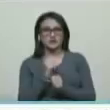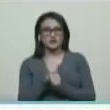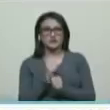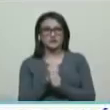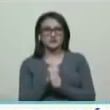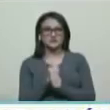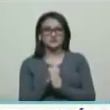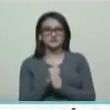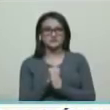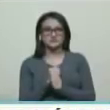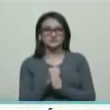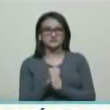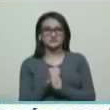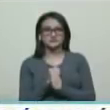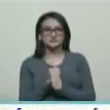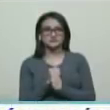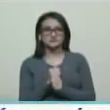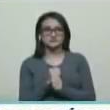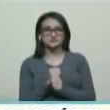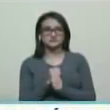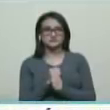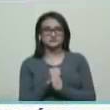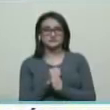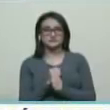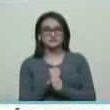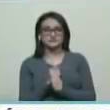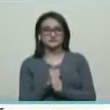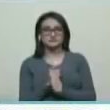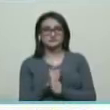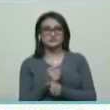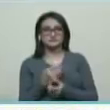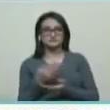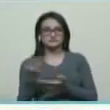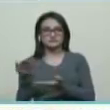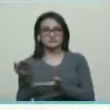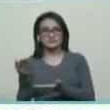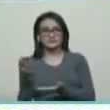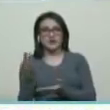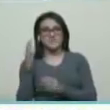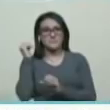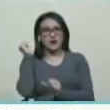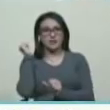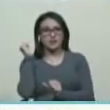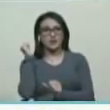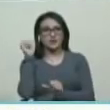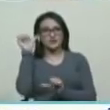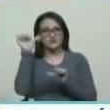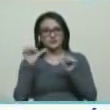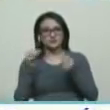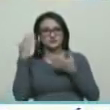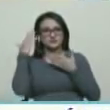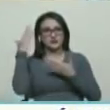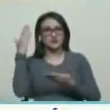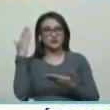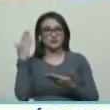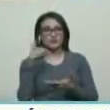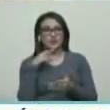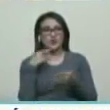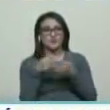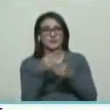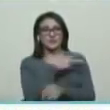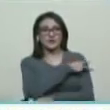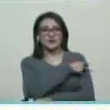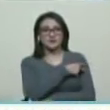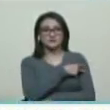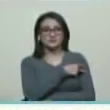quisiera cederle la palabra al señor embajador Vladimir, para que también nos transmita un saludo a nombre de la